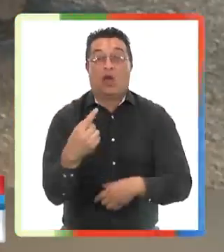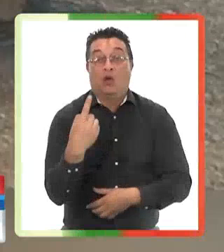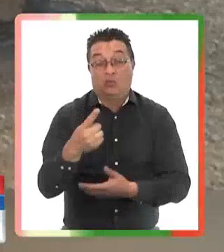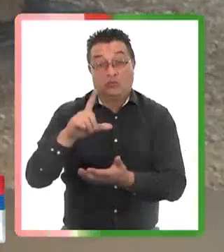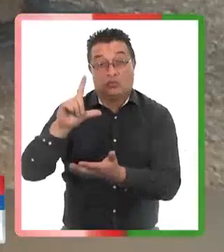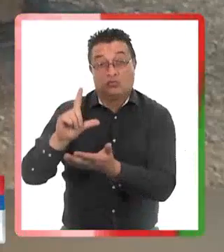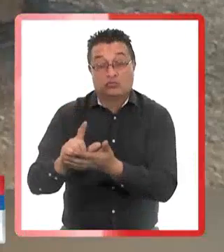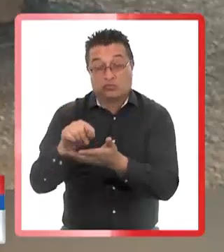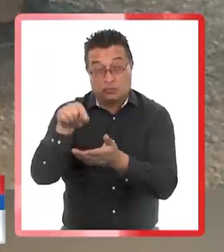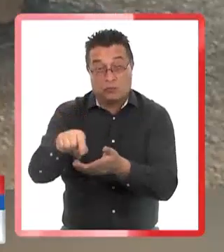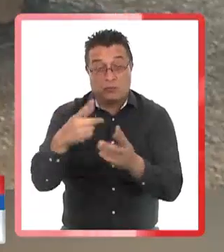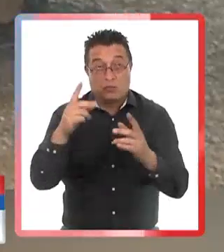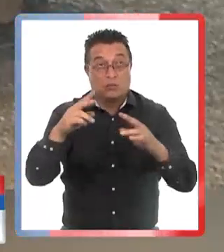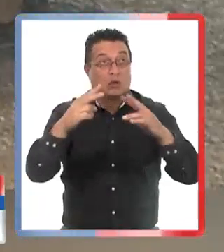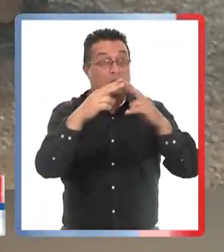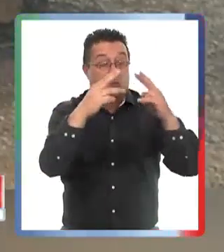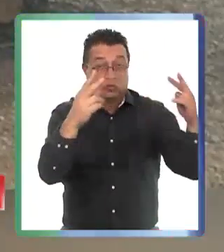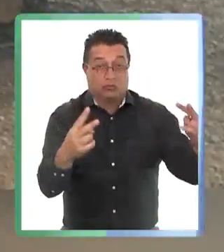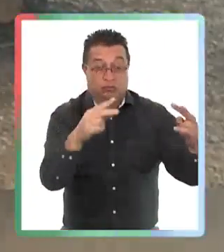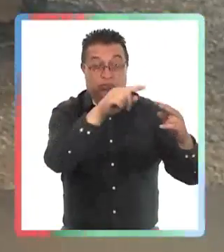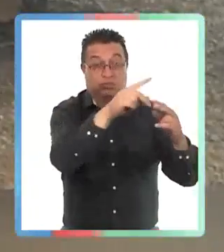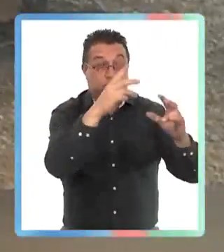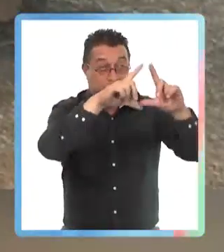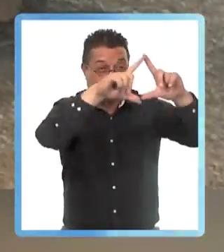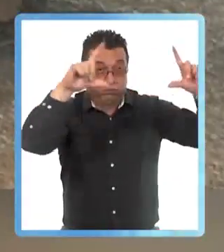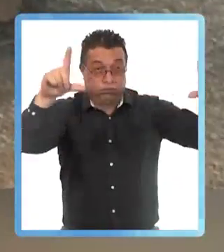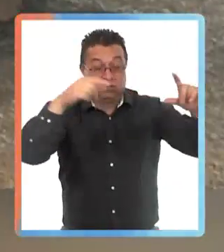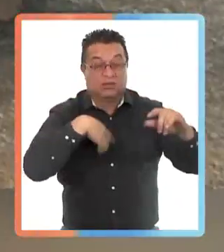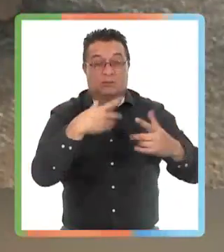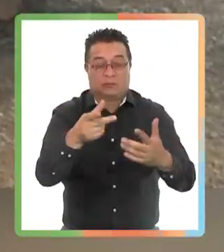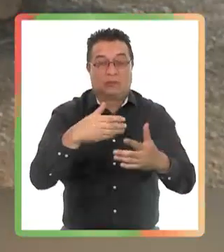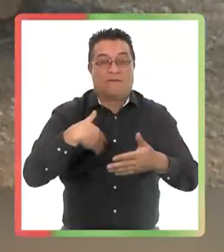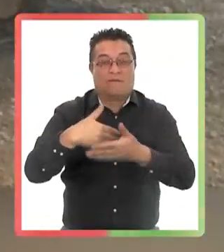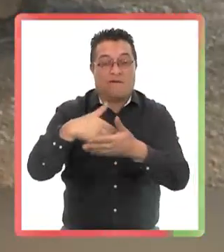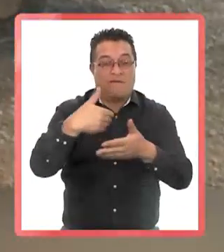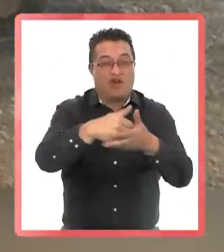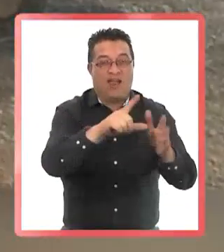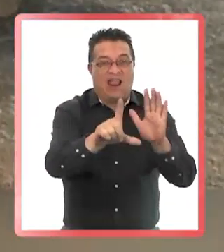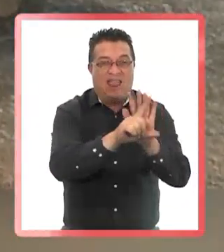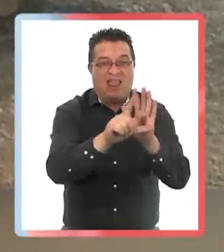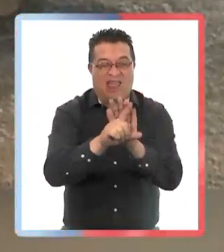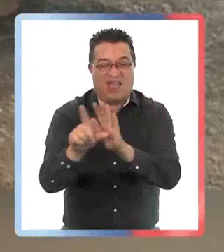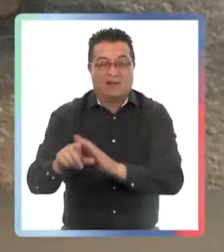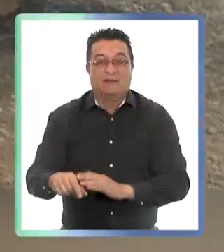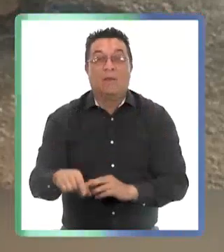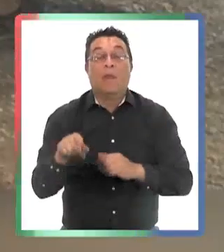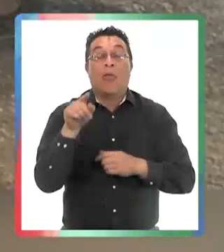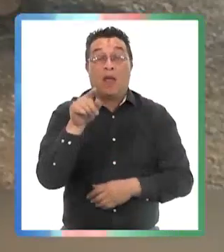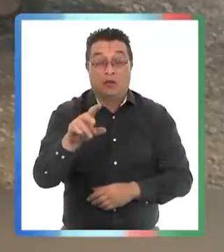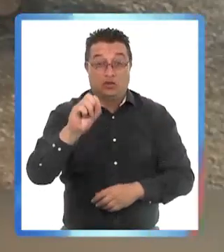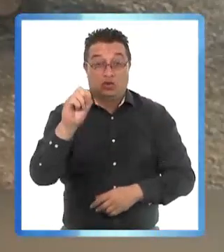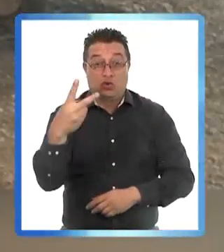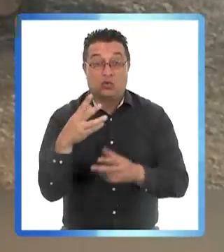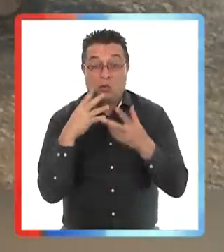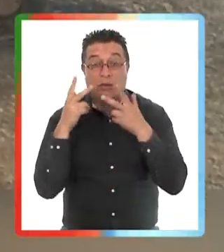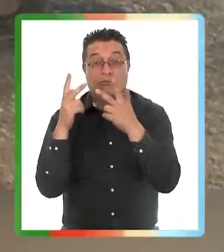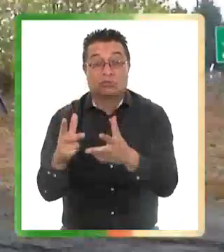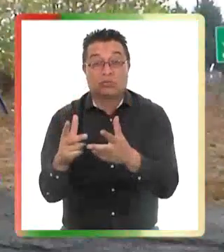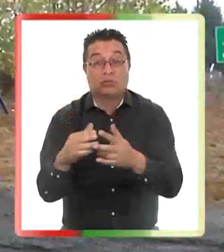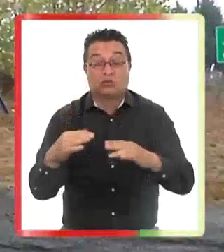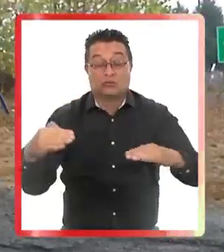procede a incendiar 2 excavadoras, dejando en un lugar un lienzo con la leyenda "Fuera sus